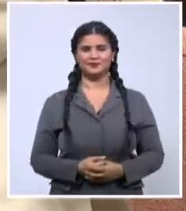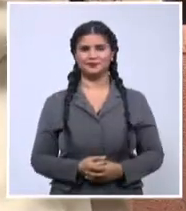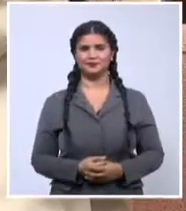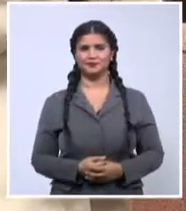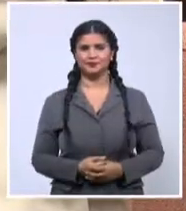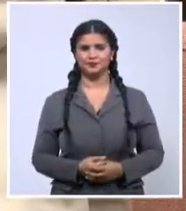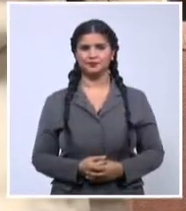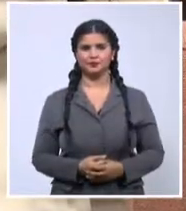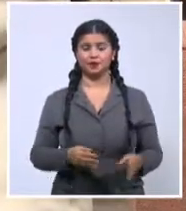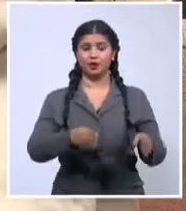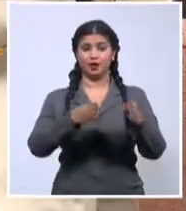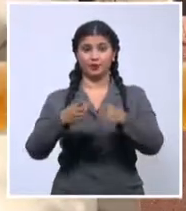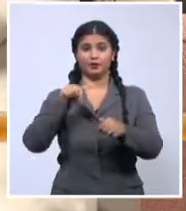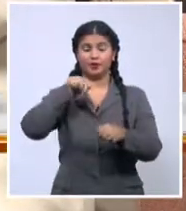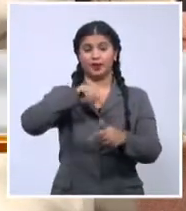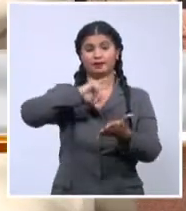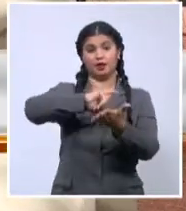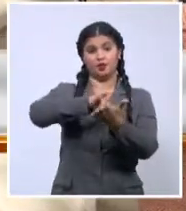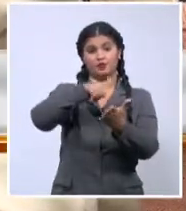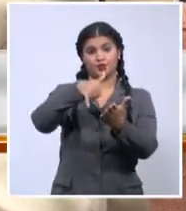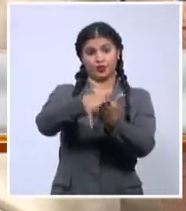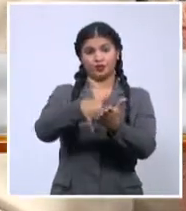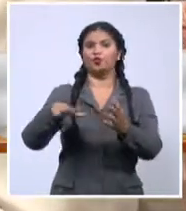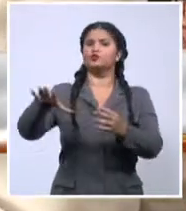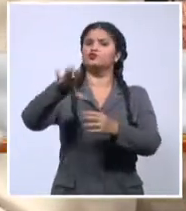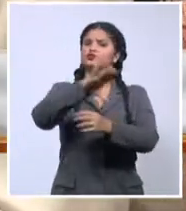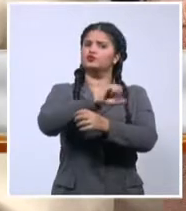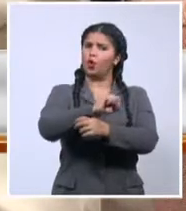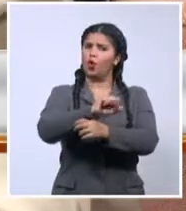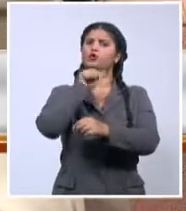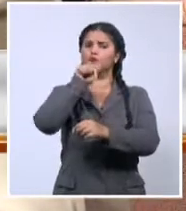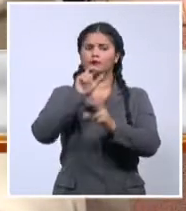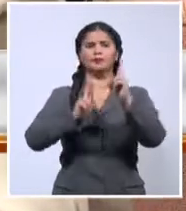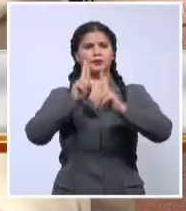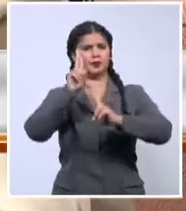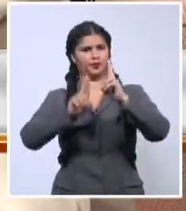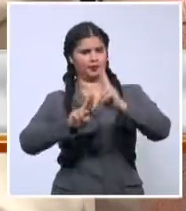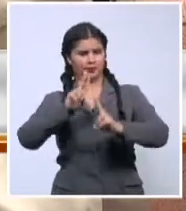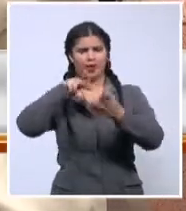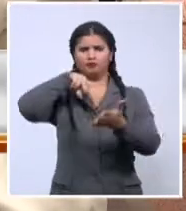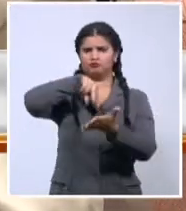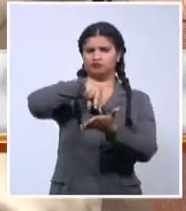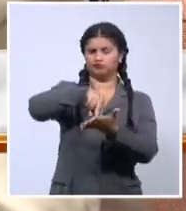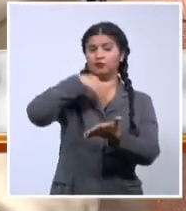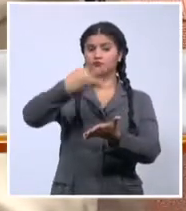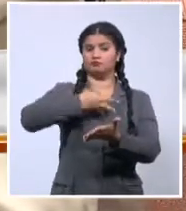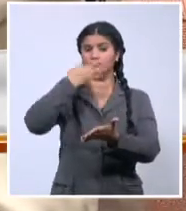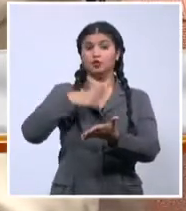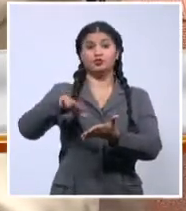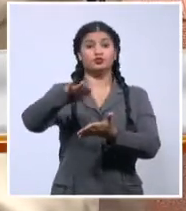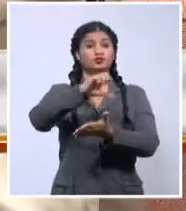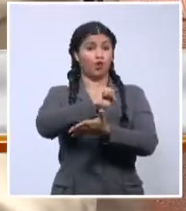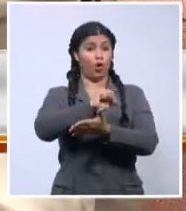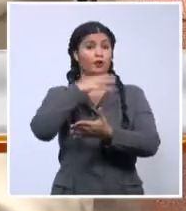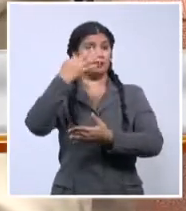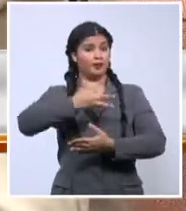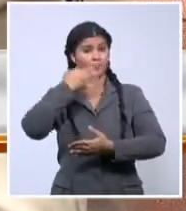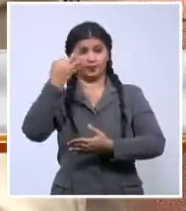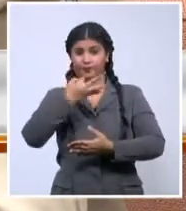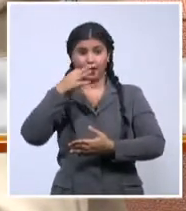proyecto que ha sido de construcción colectiva desde su inicio. Los aportes que han hecho nuestros diputados a este proyecto,